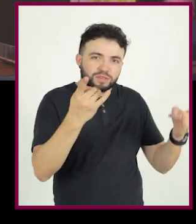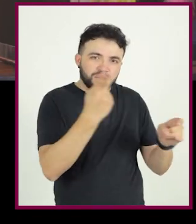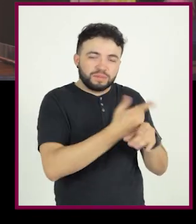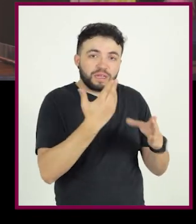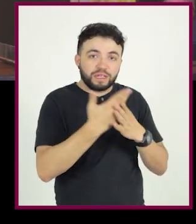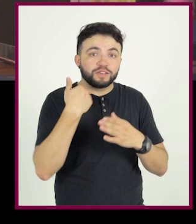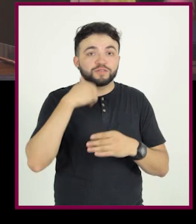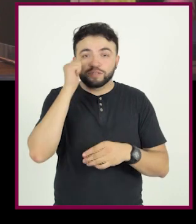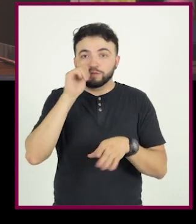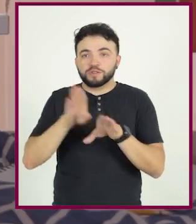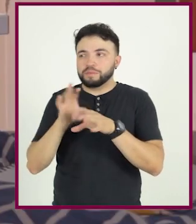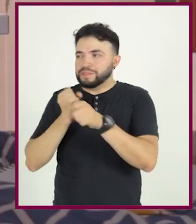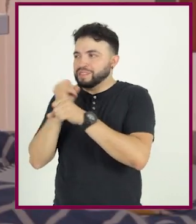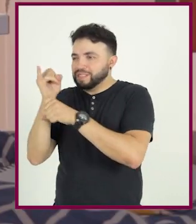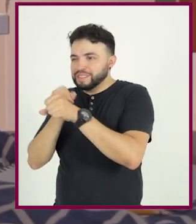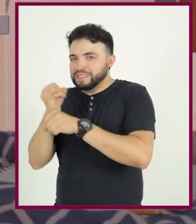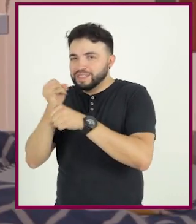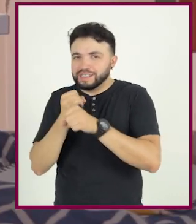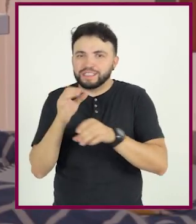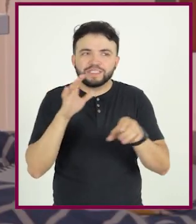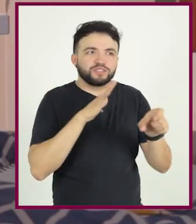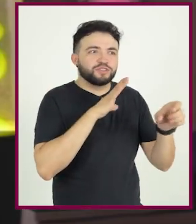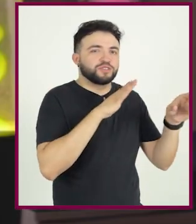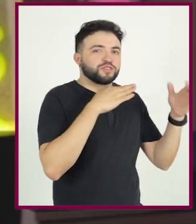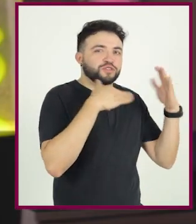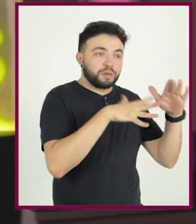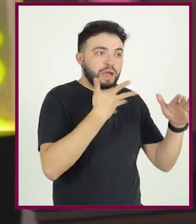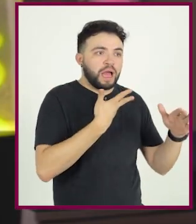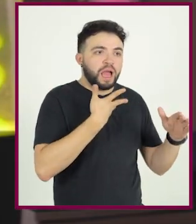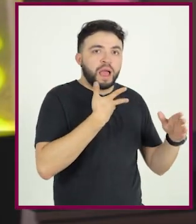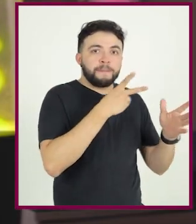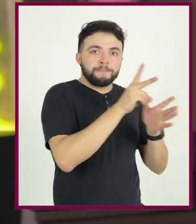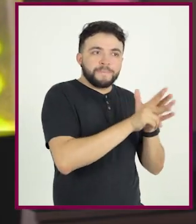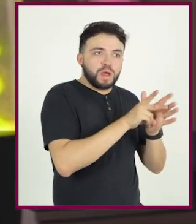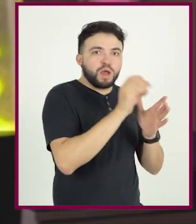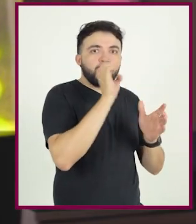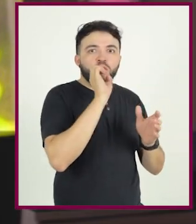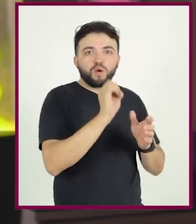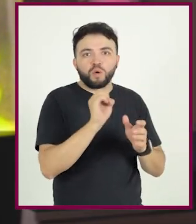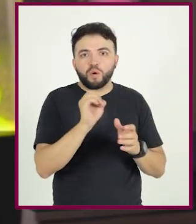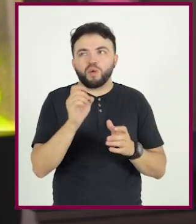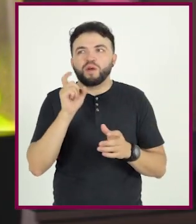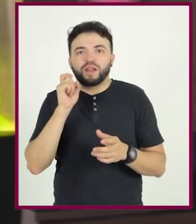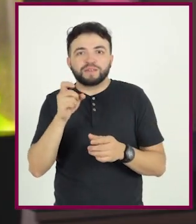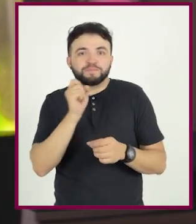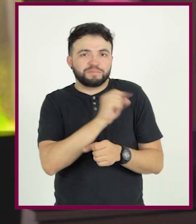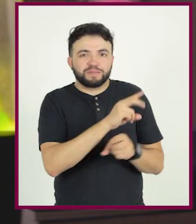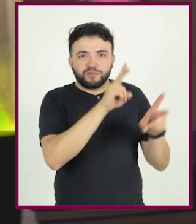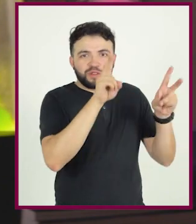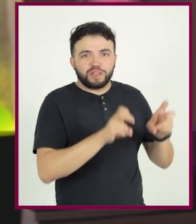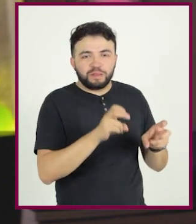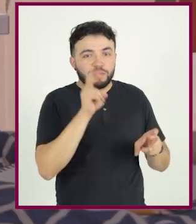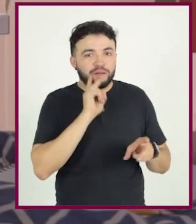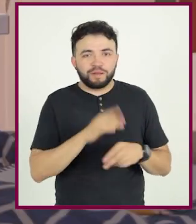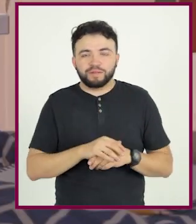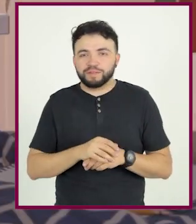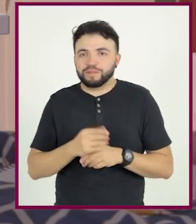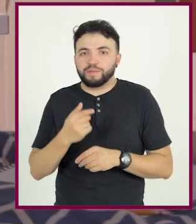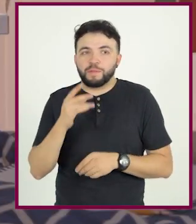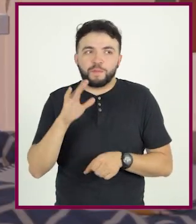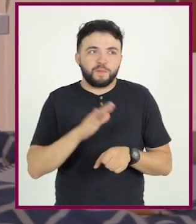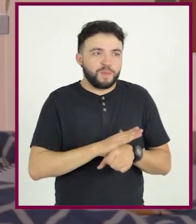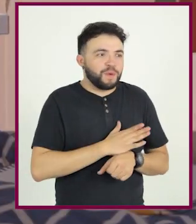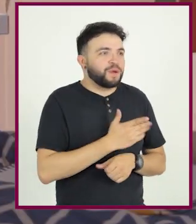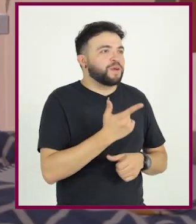película que hable de ese tema o de esa época. Ah, pues por eso sabes tanto. Te emociona la historia. Sí, y